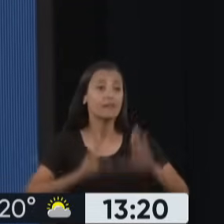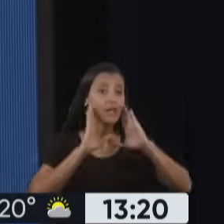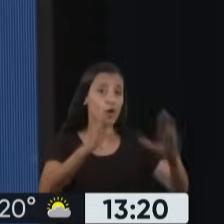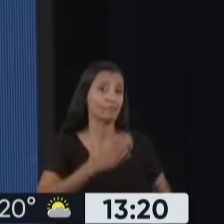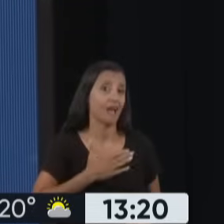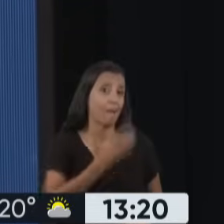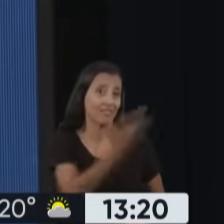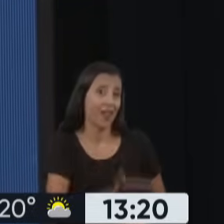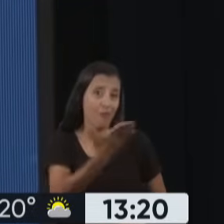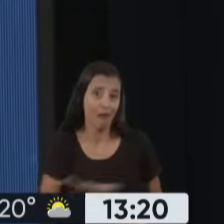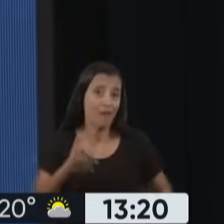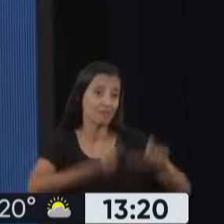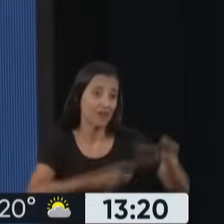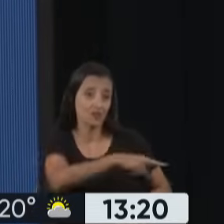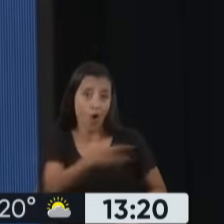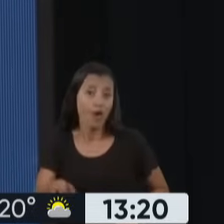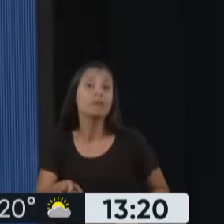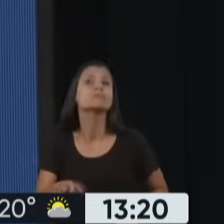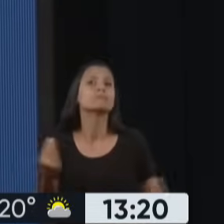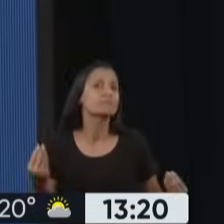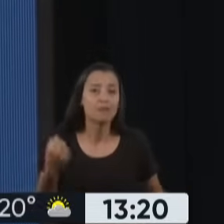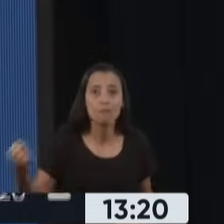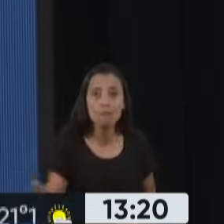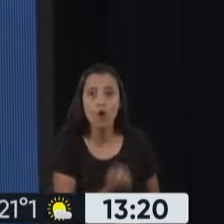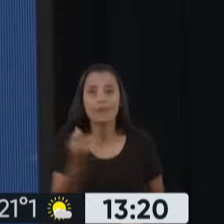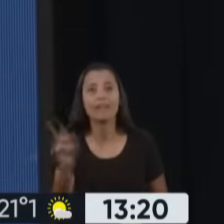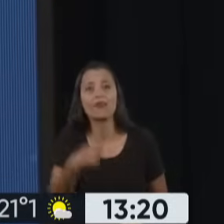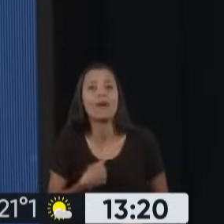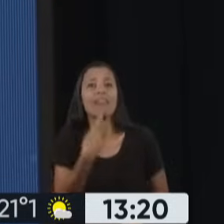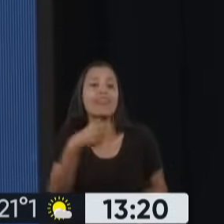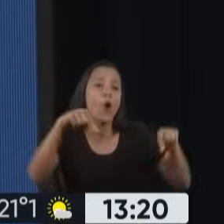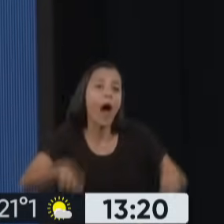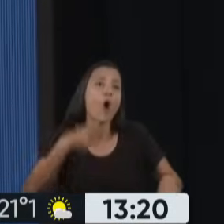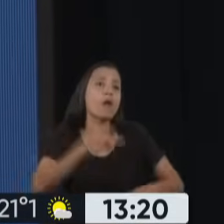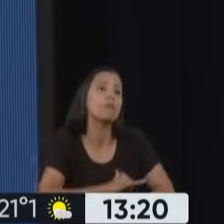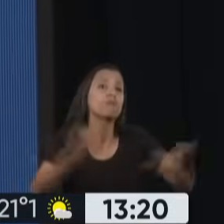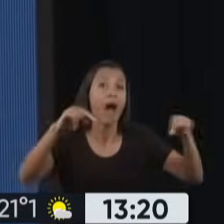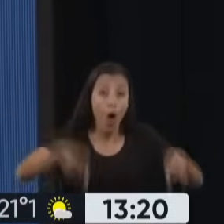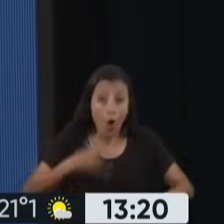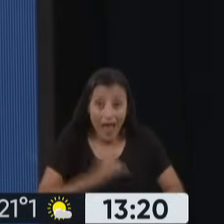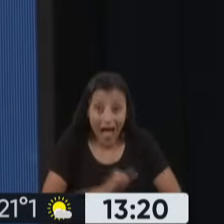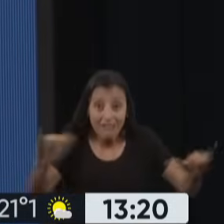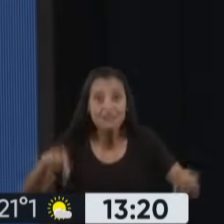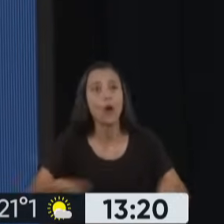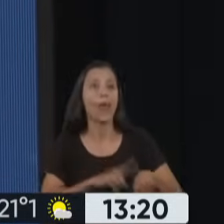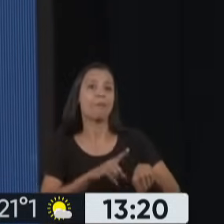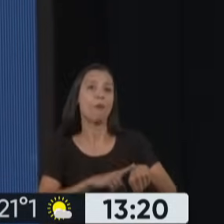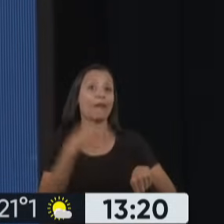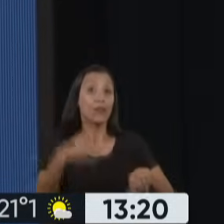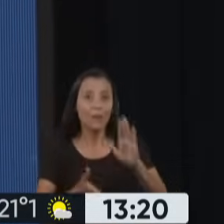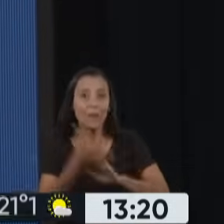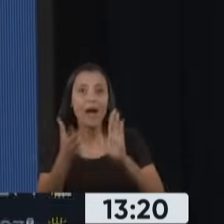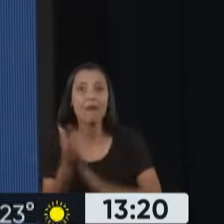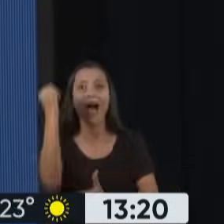humano, a punto tal que no es que lo estoy diciendo ahora porque ahora llegó el momento de crecer.